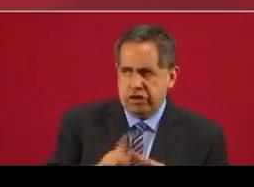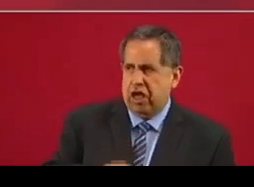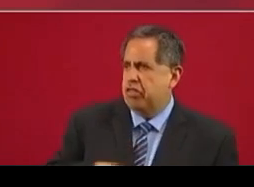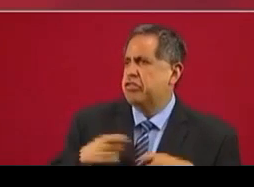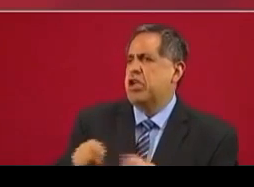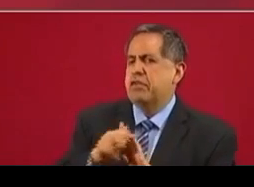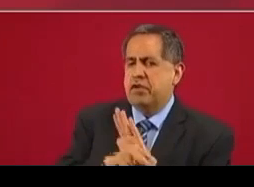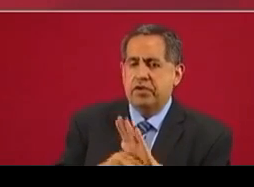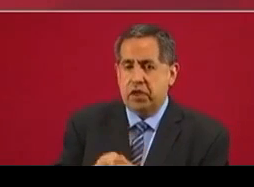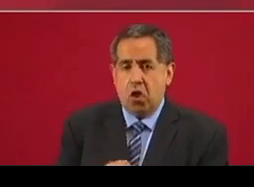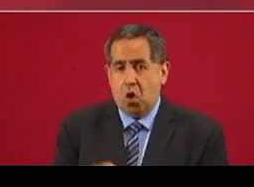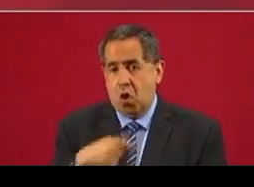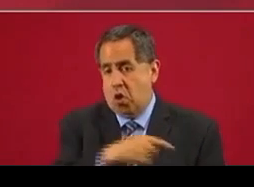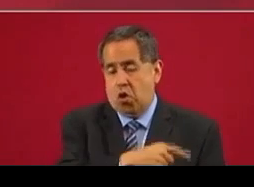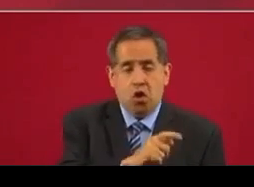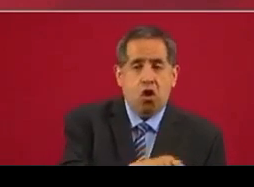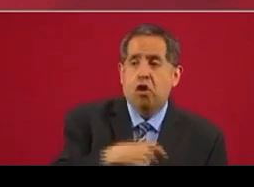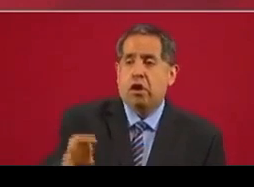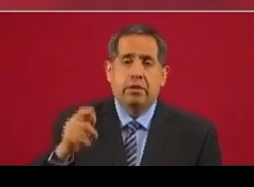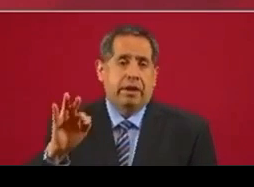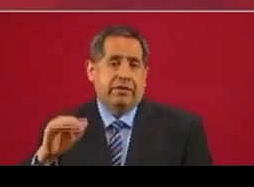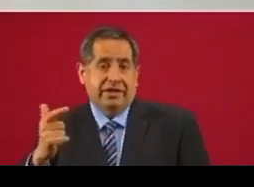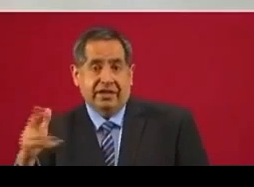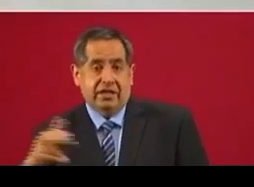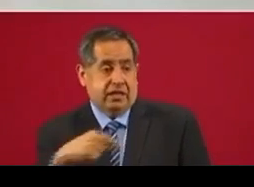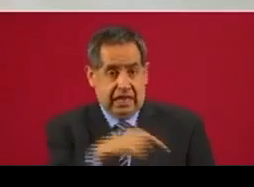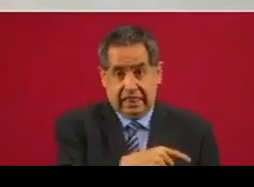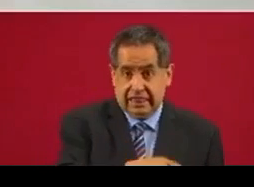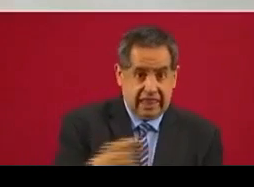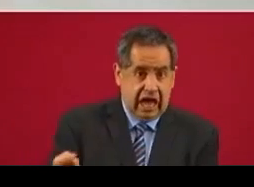el señor o soya a la fiscalía